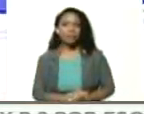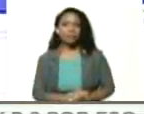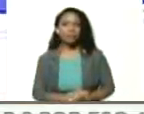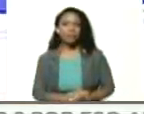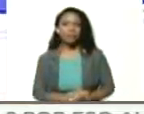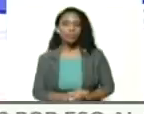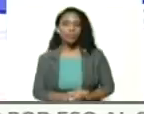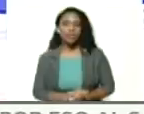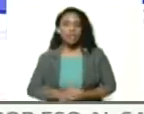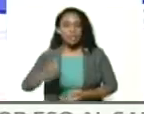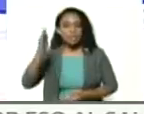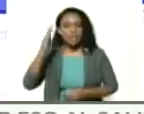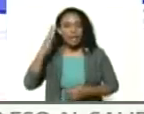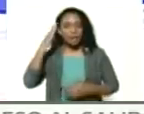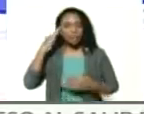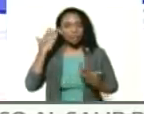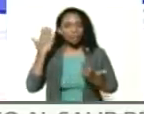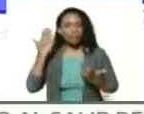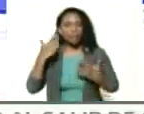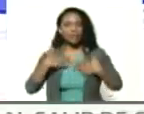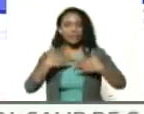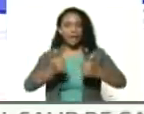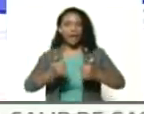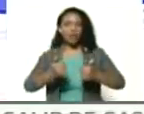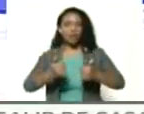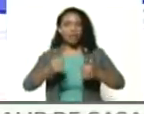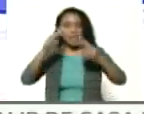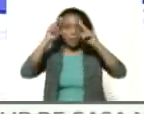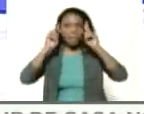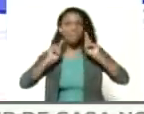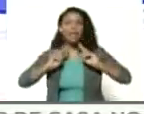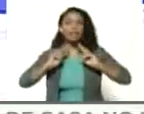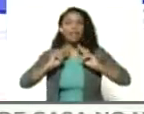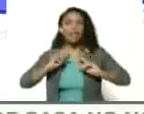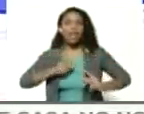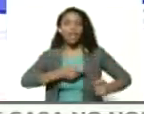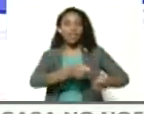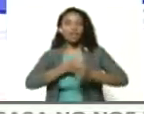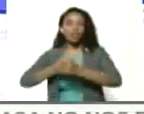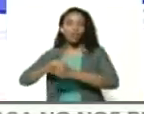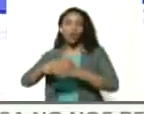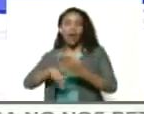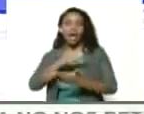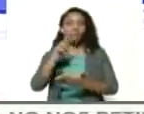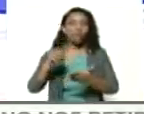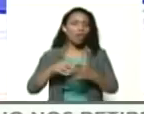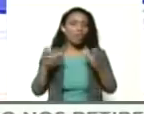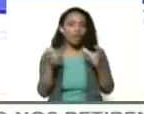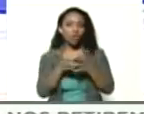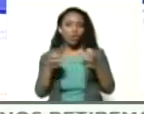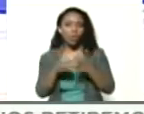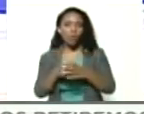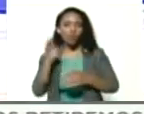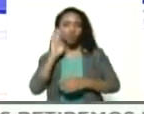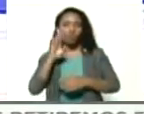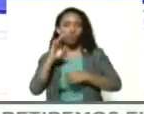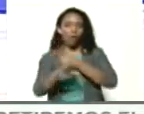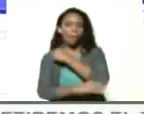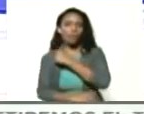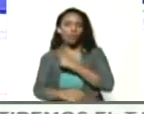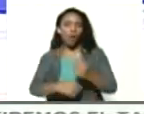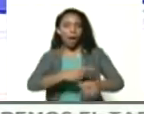de saneamiento y de limpieza del territorio nacional de grupos irregulares